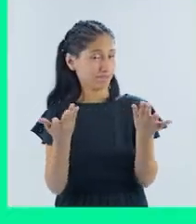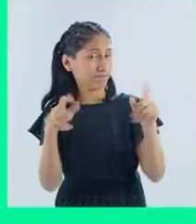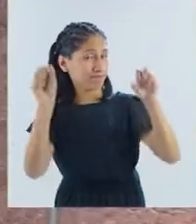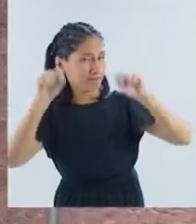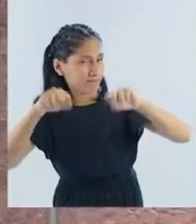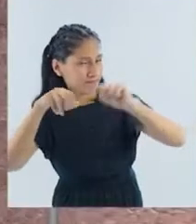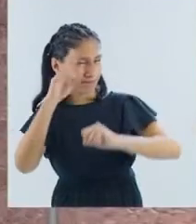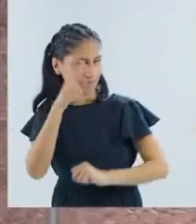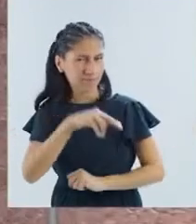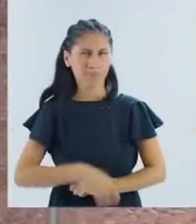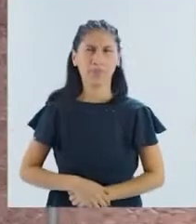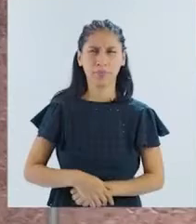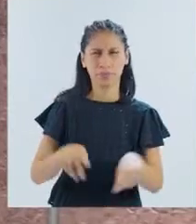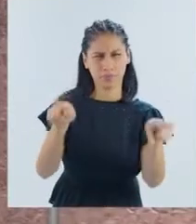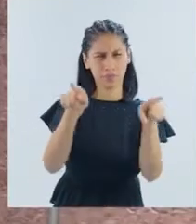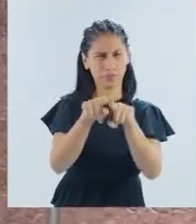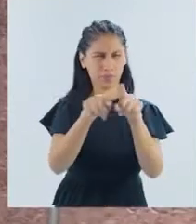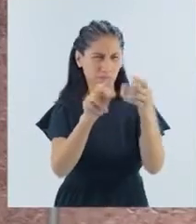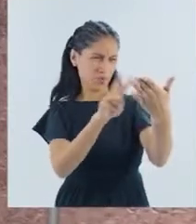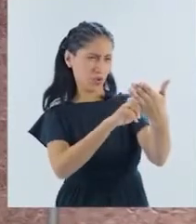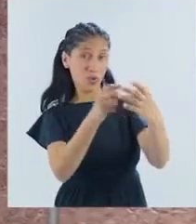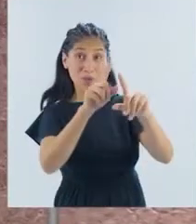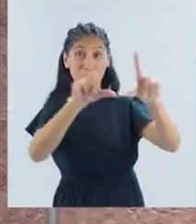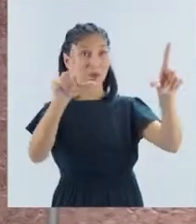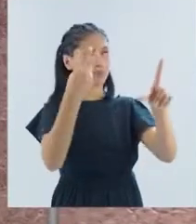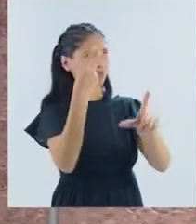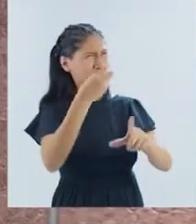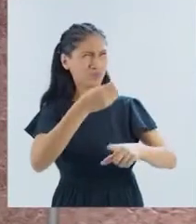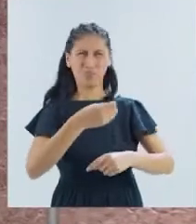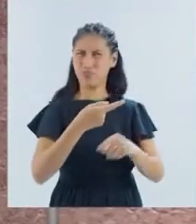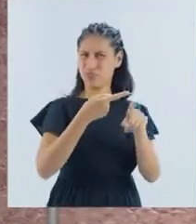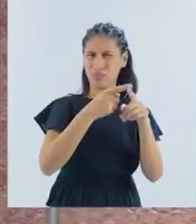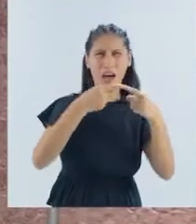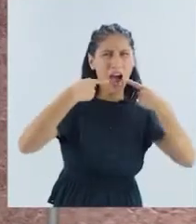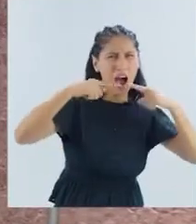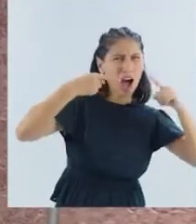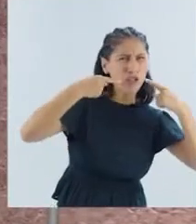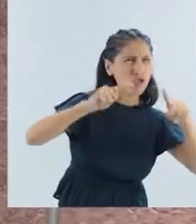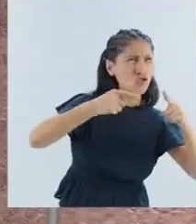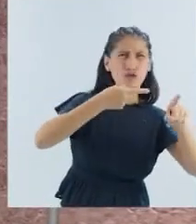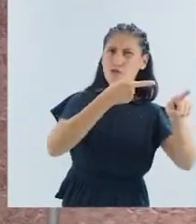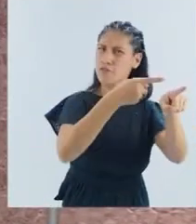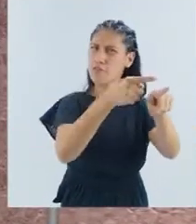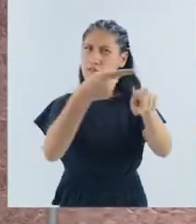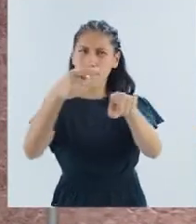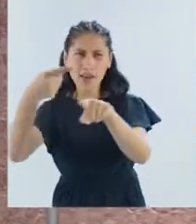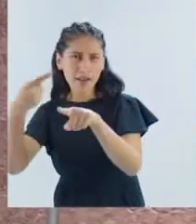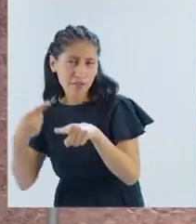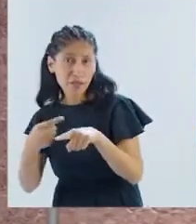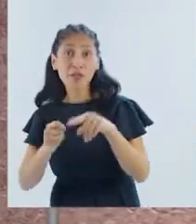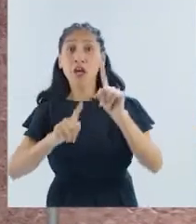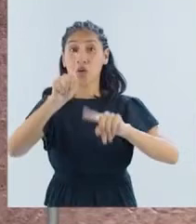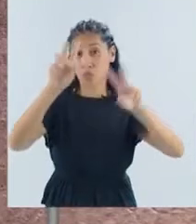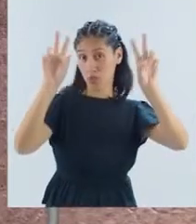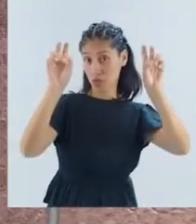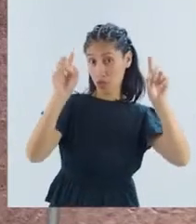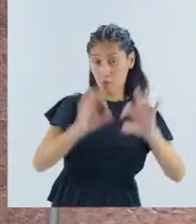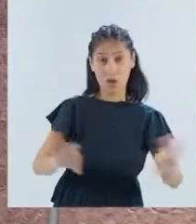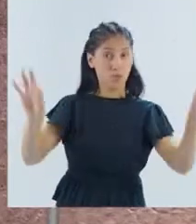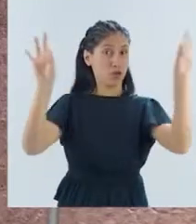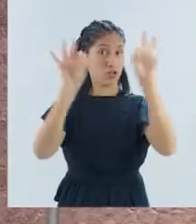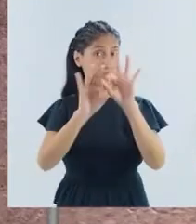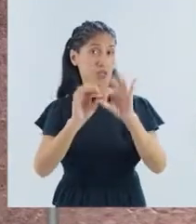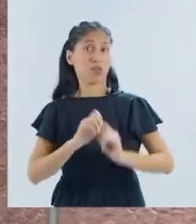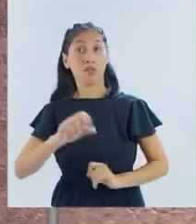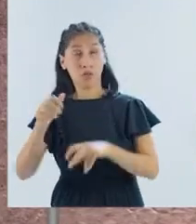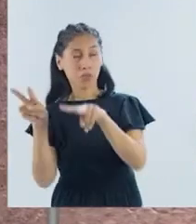concientización. Sí, profesor. La parte positiva de la publicidad es cuando se realizan campañas para concientizar sobre algún tema importante